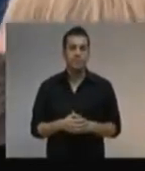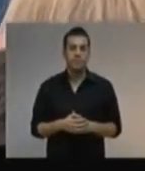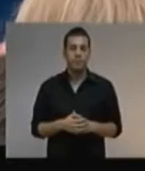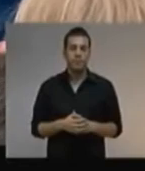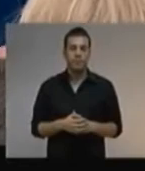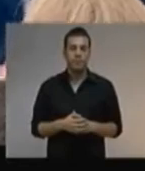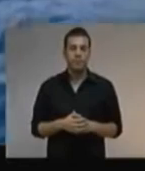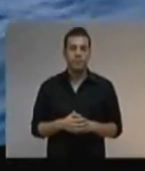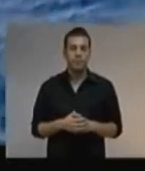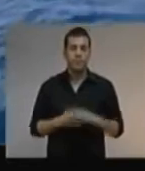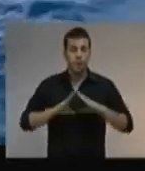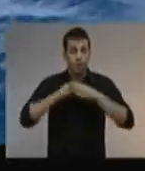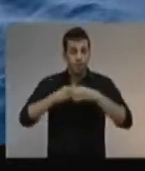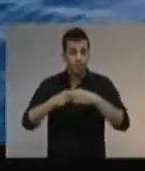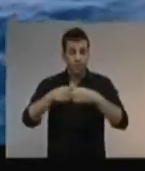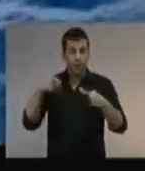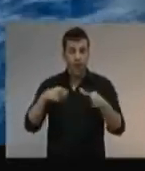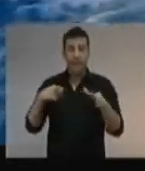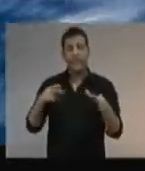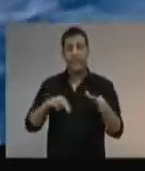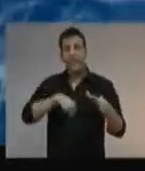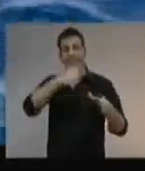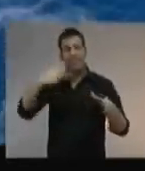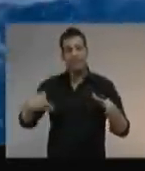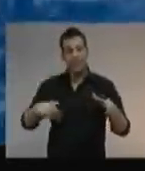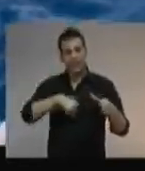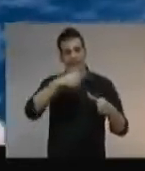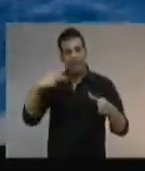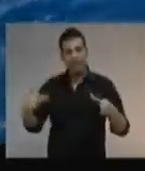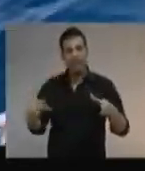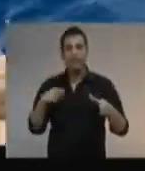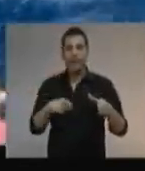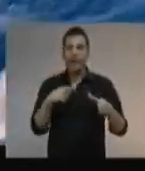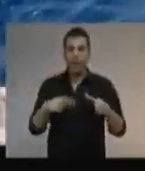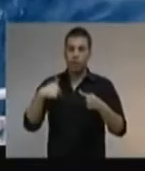Nos siguen un par de decenas de delfines mulares, la especie más común de la zona.